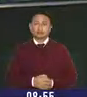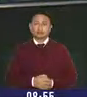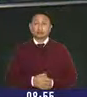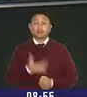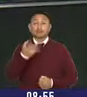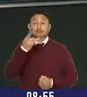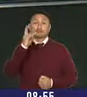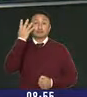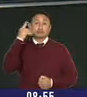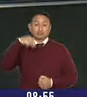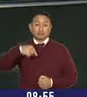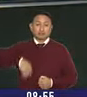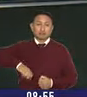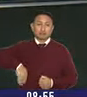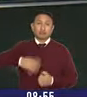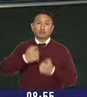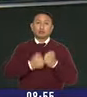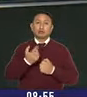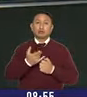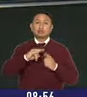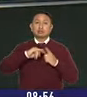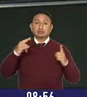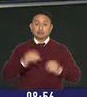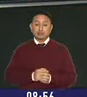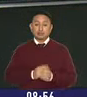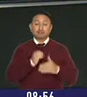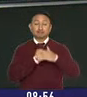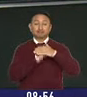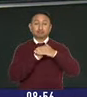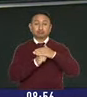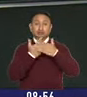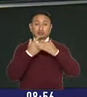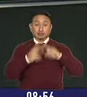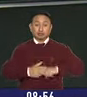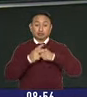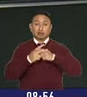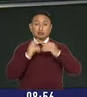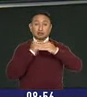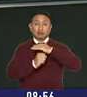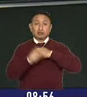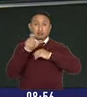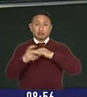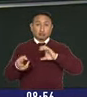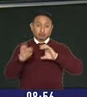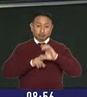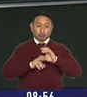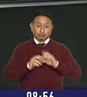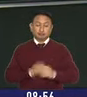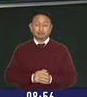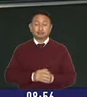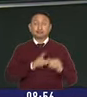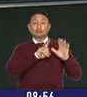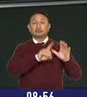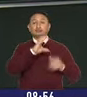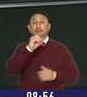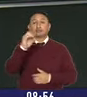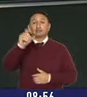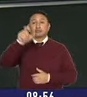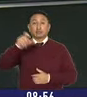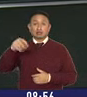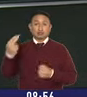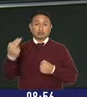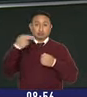18 días de retraso por problemas tecnológicos, el Metro de Quito realiza los primeros viajes con pasajeros. Alrededor de 600 personas